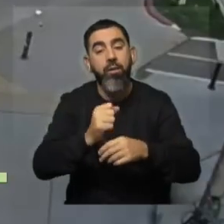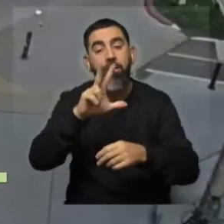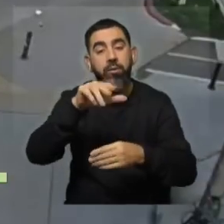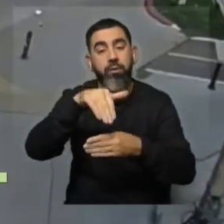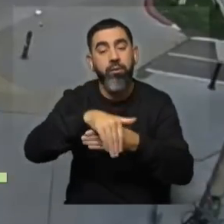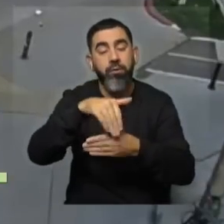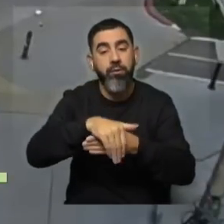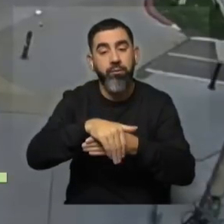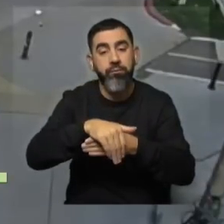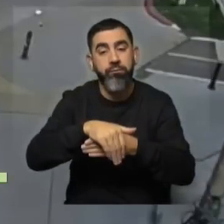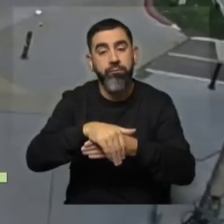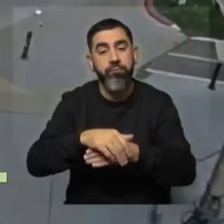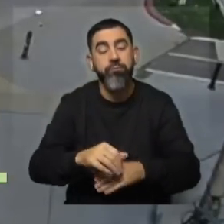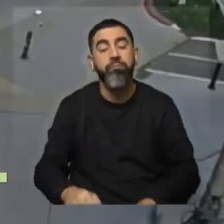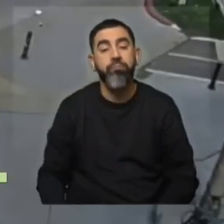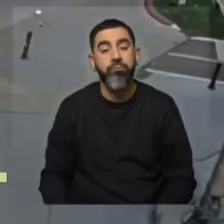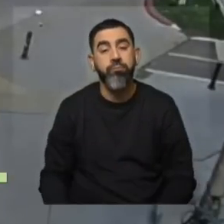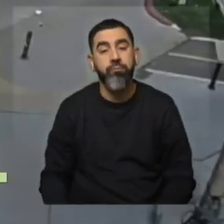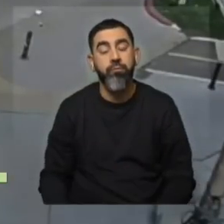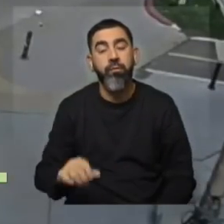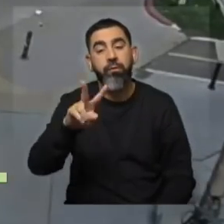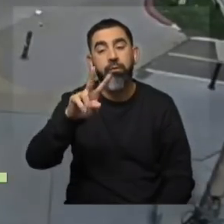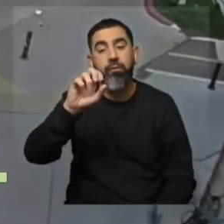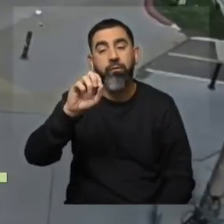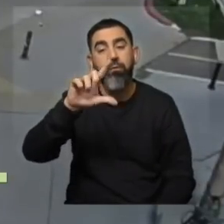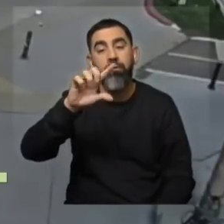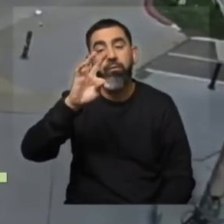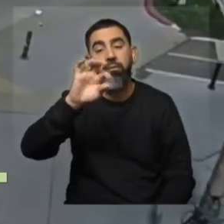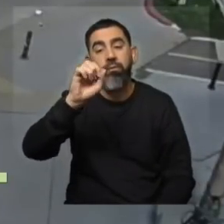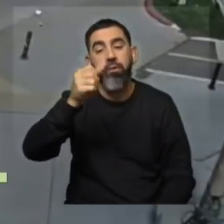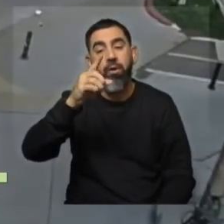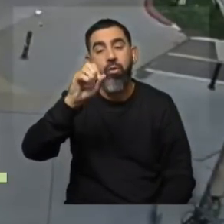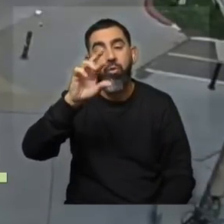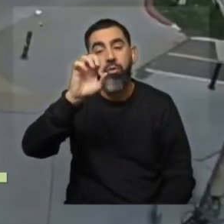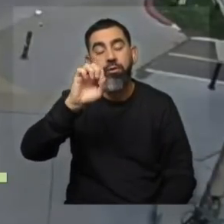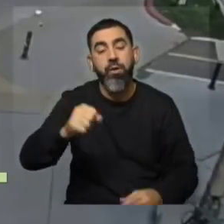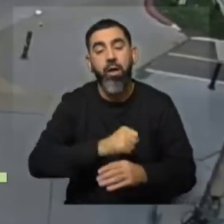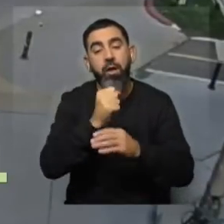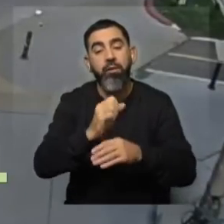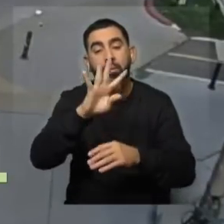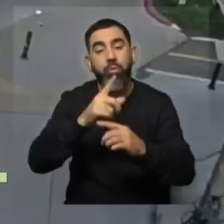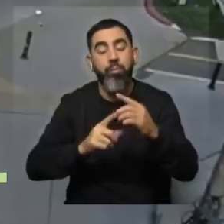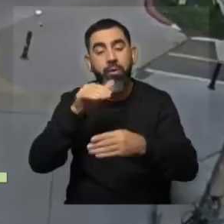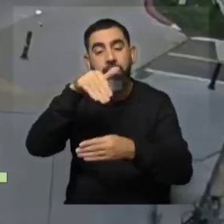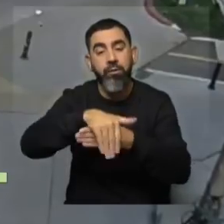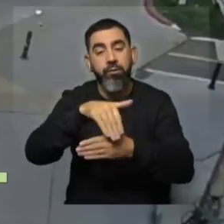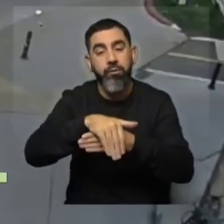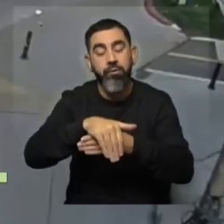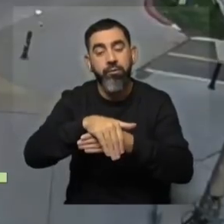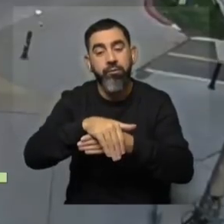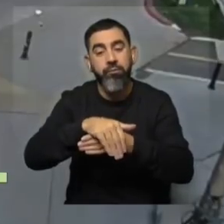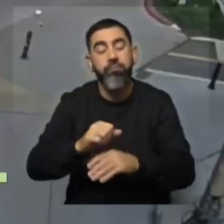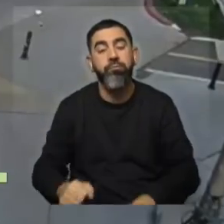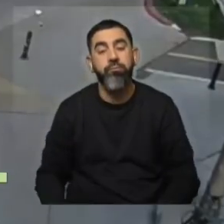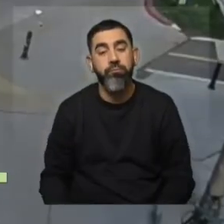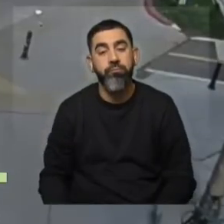tareas de carga y descarga vea usted volteadores entre abrir Italia y almirón hasta las cuatro y media de la tarde va a estar interrumpida la circulación